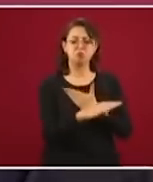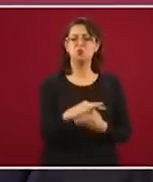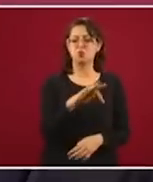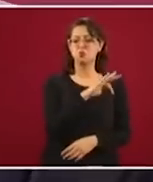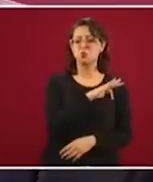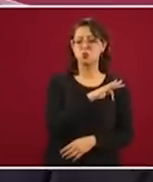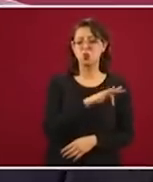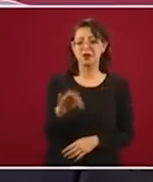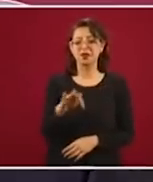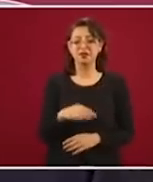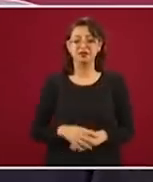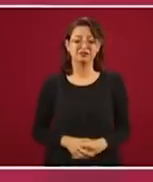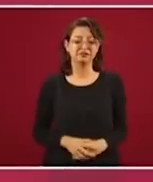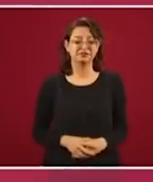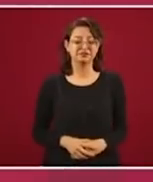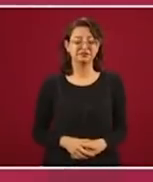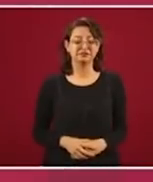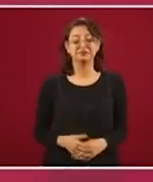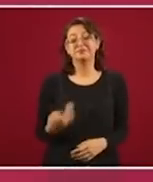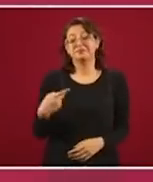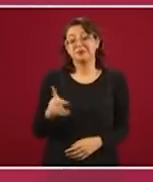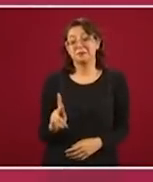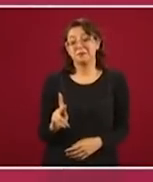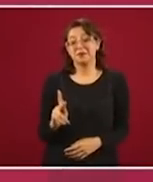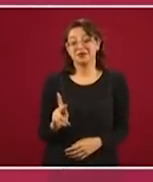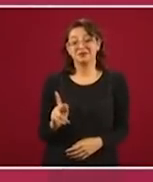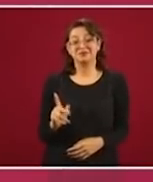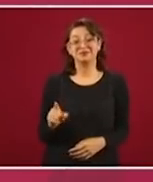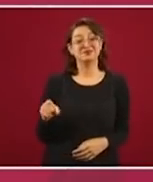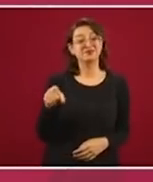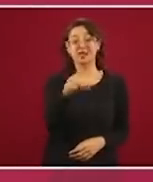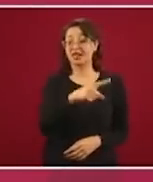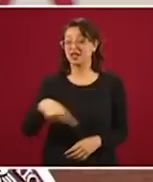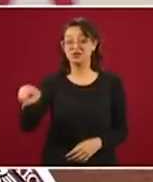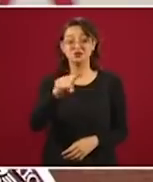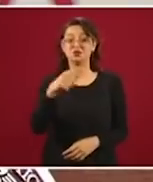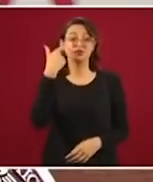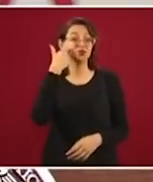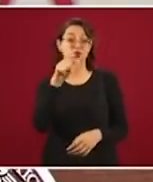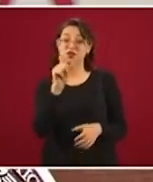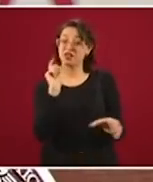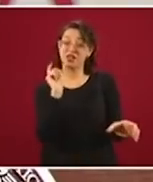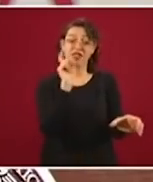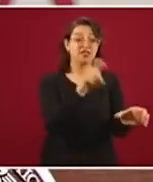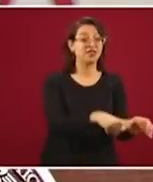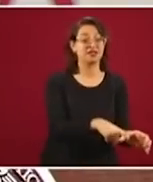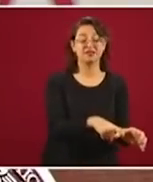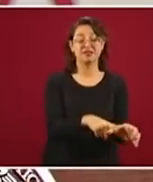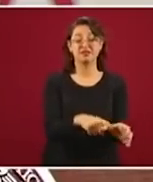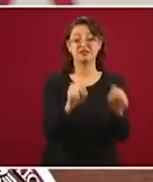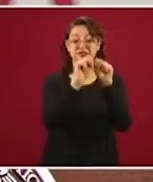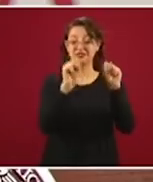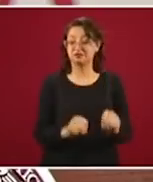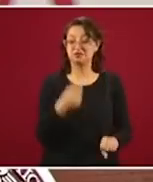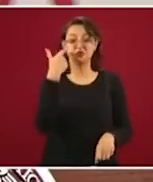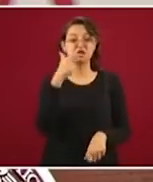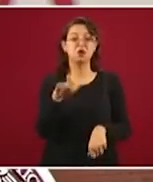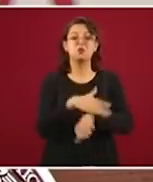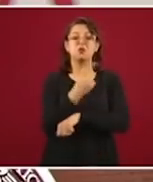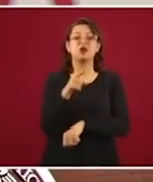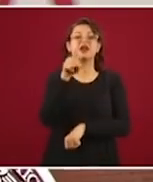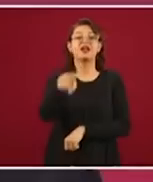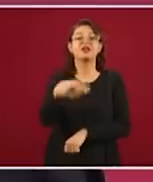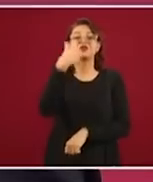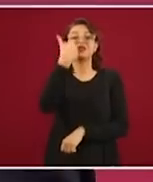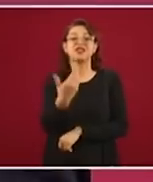Claro, si no quieren adherirse porque quieren seguirle comprando las medicinas